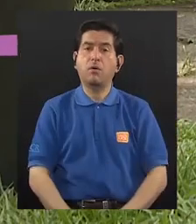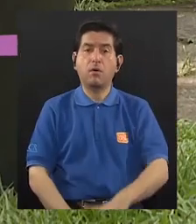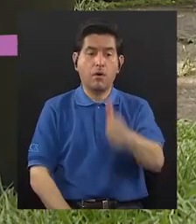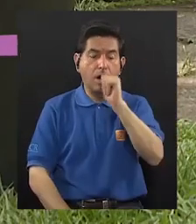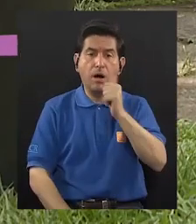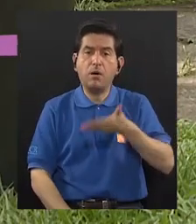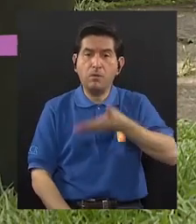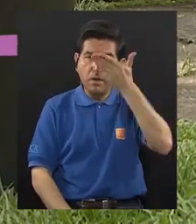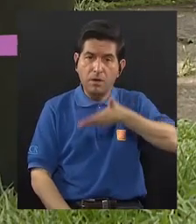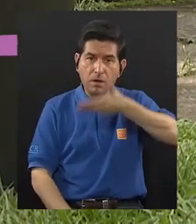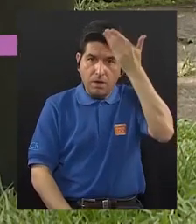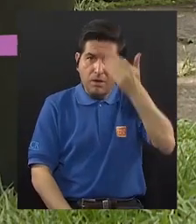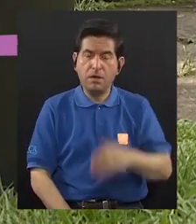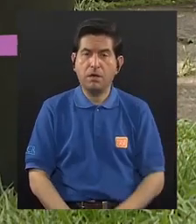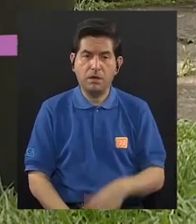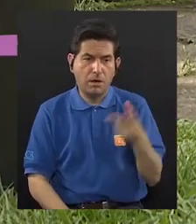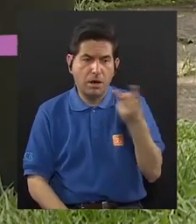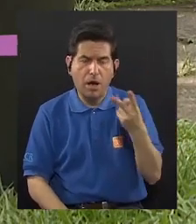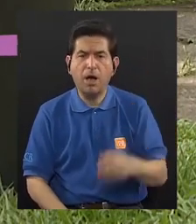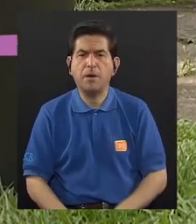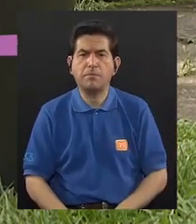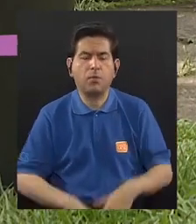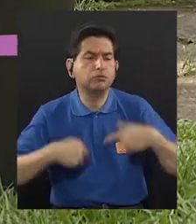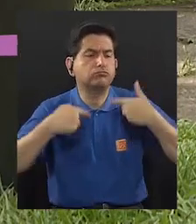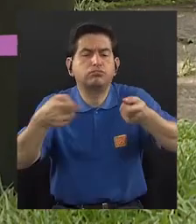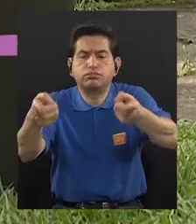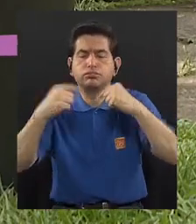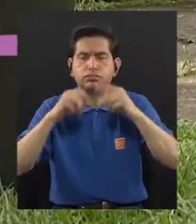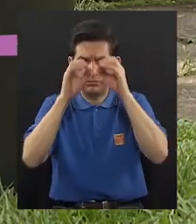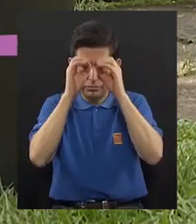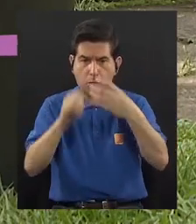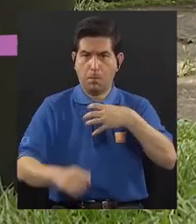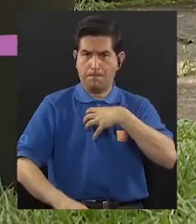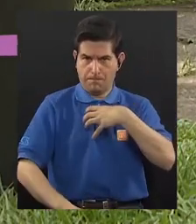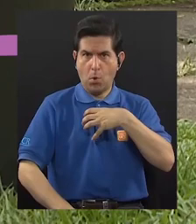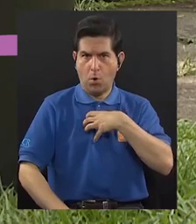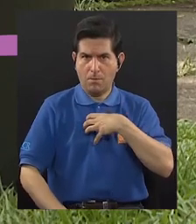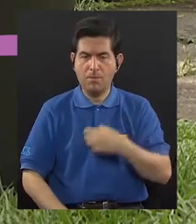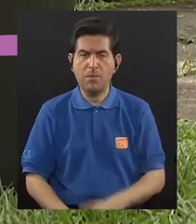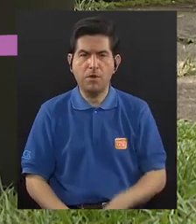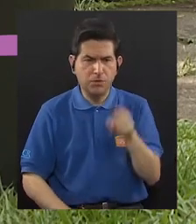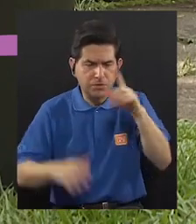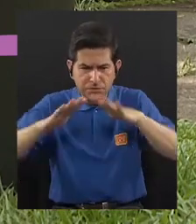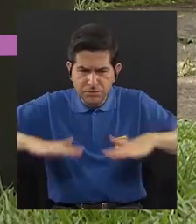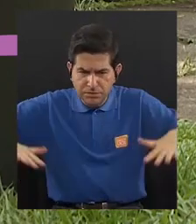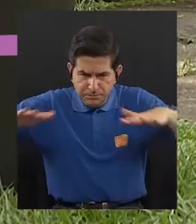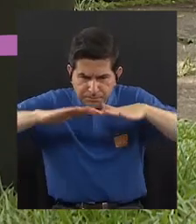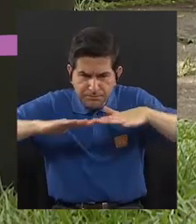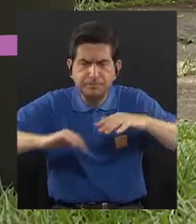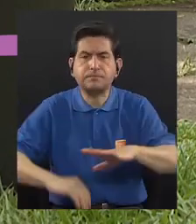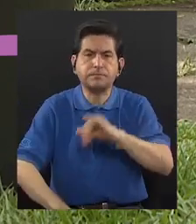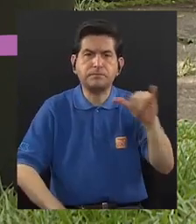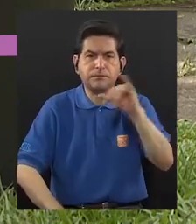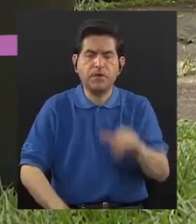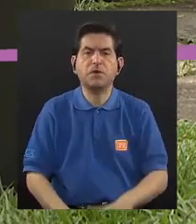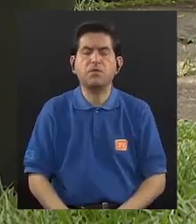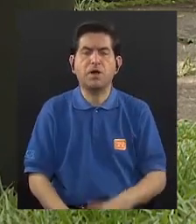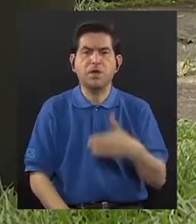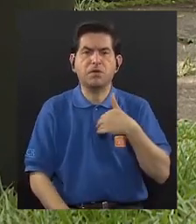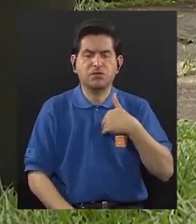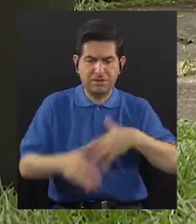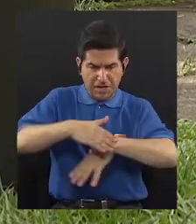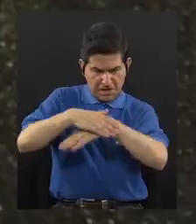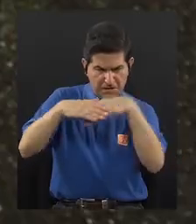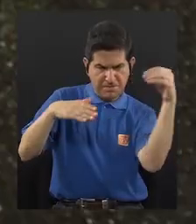el agua y el aire van a estar llevando y trayendo los microorganismos tanto los propios o sea los que están sobre nuestra superficie como los que